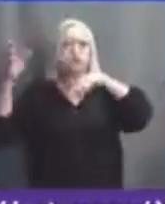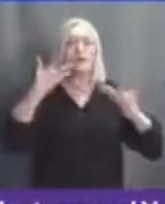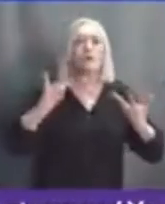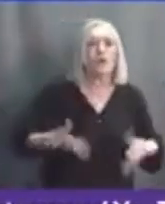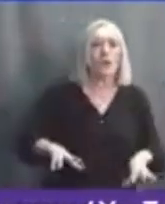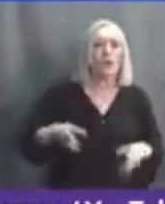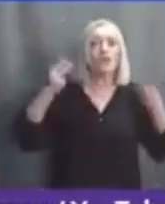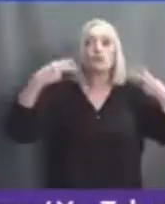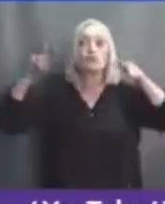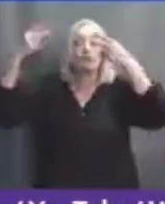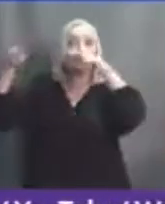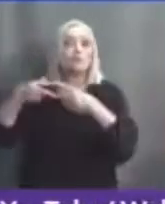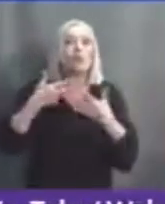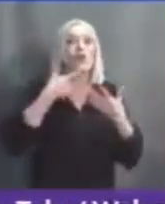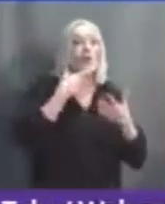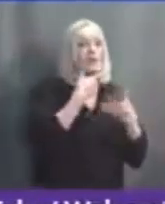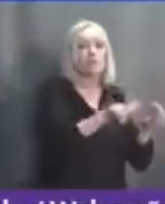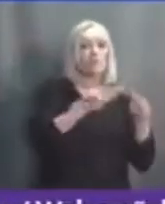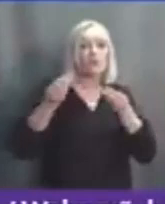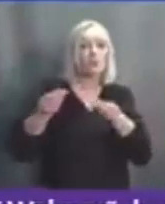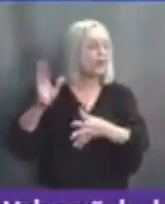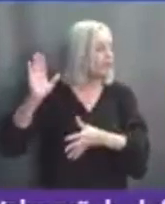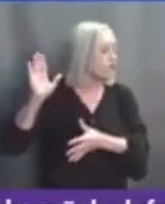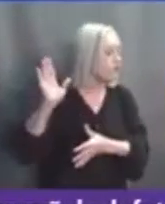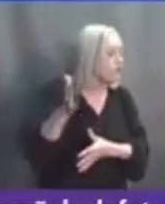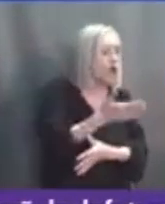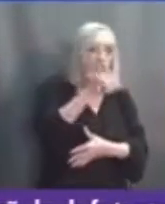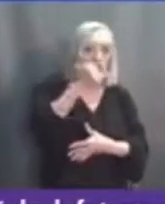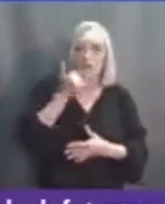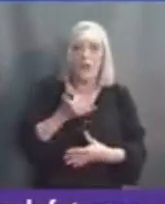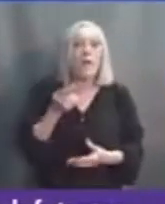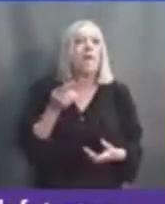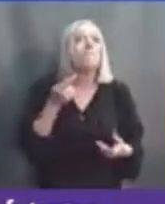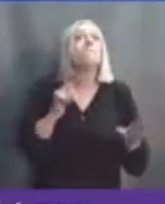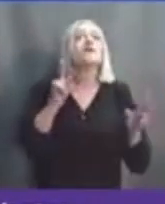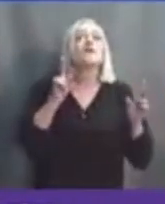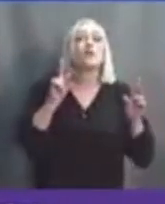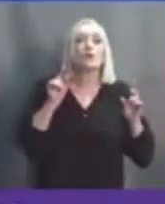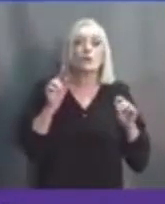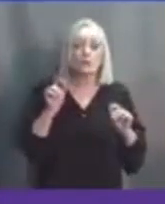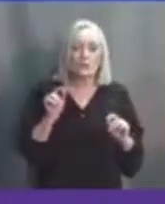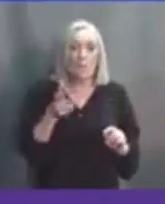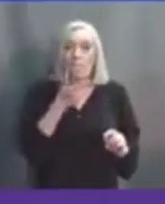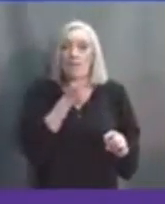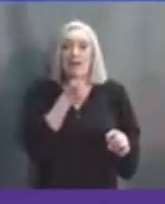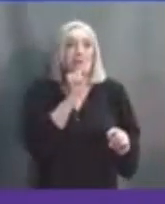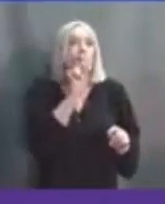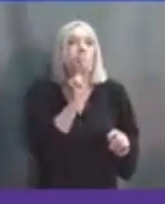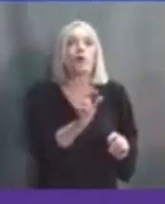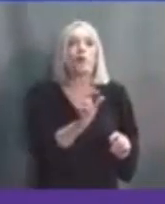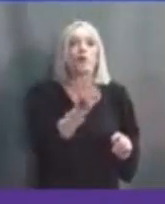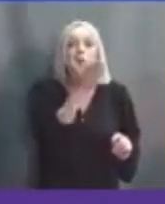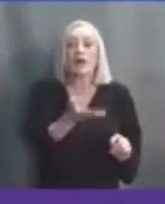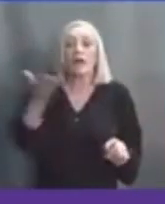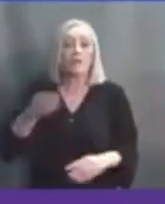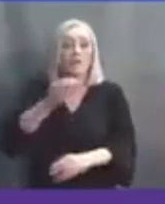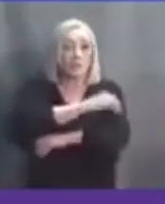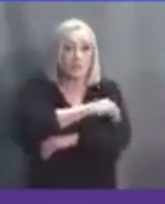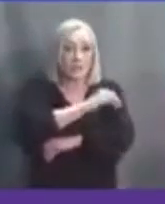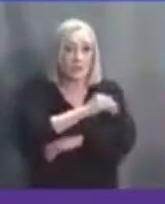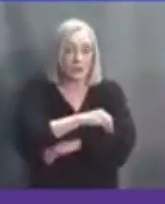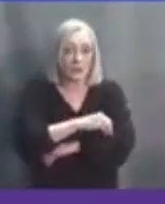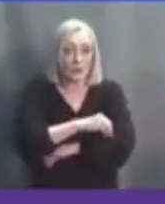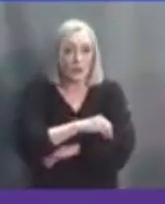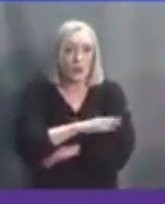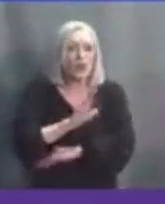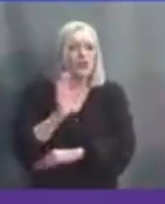y servicio tenemos todo pero a la vez demasiado poco para el pueblo tenemos